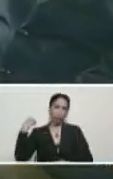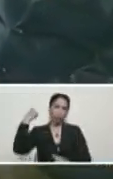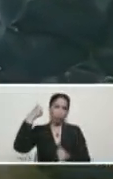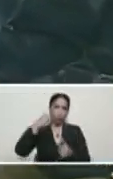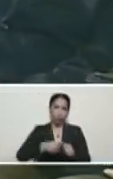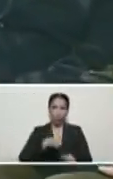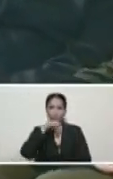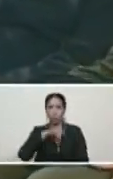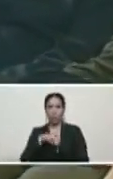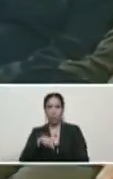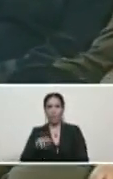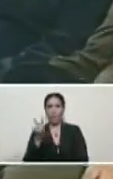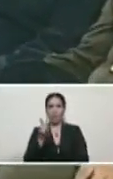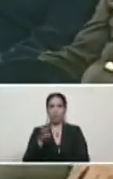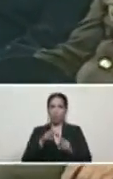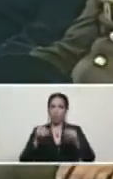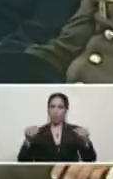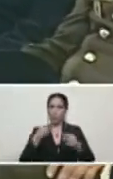yo le decía